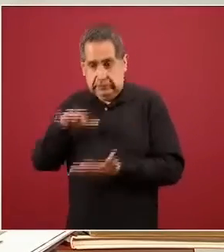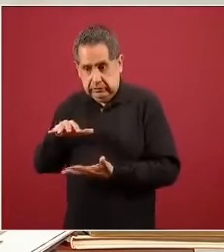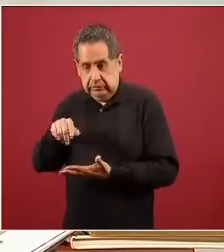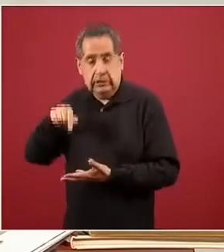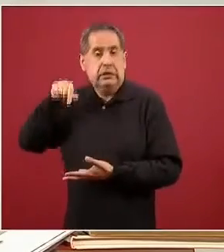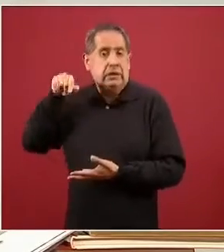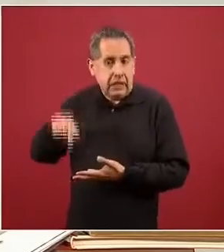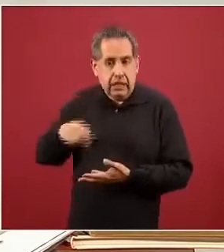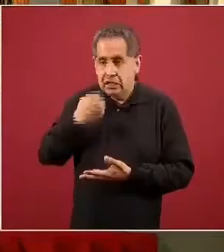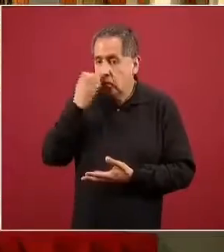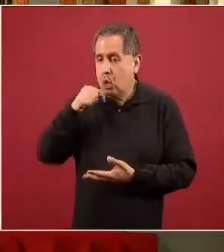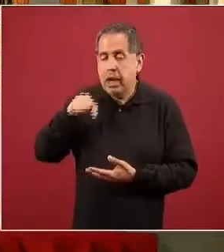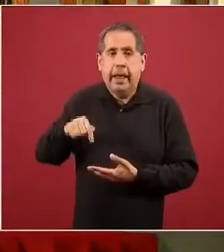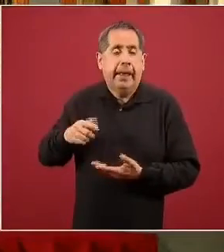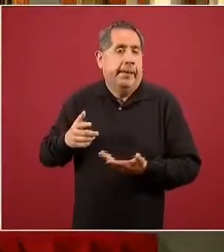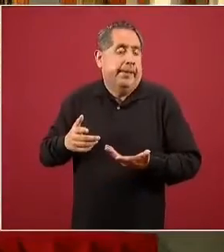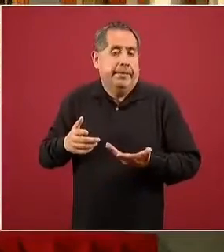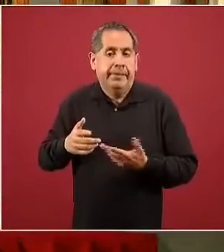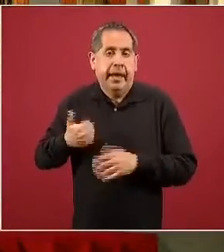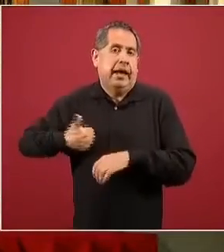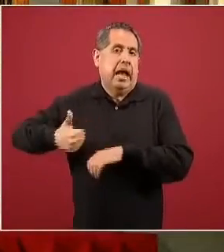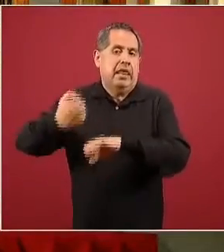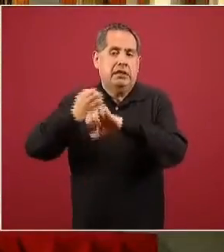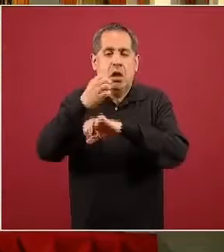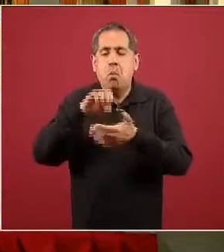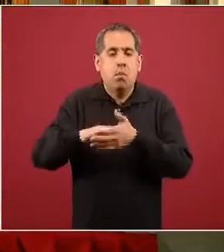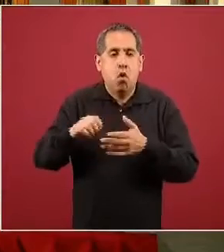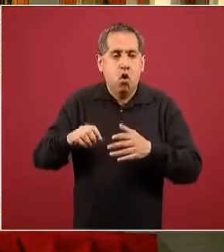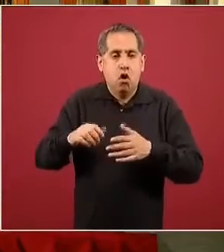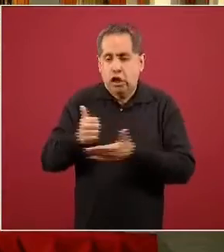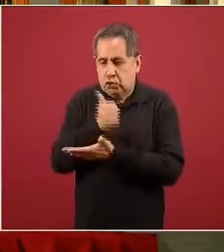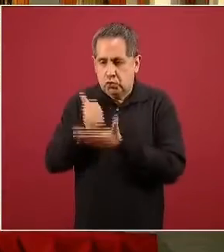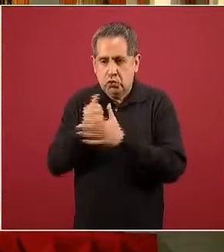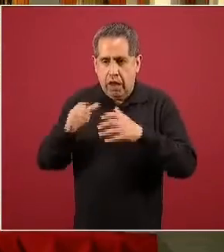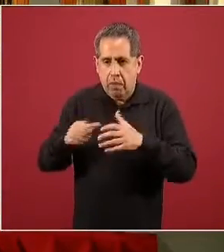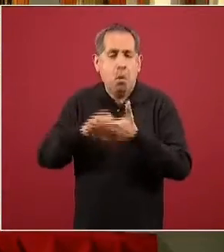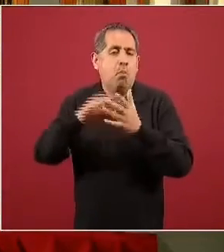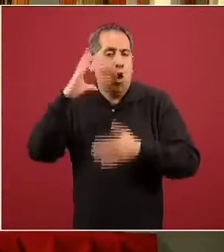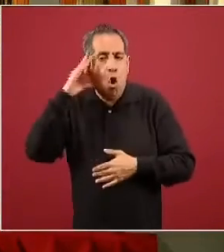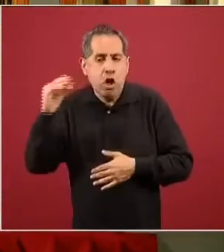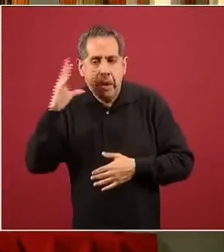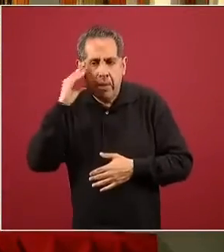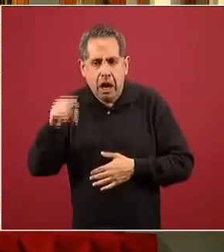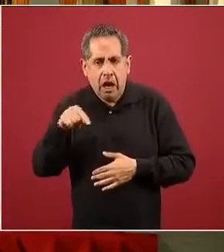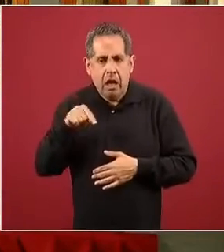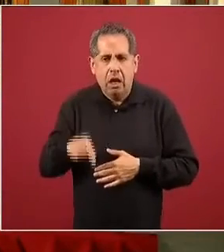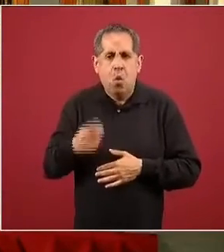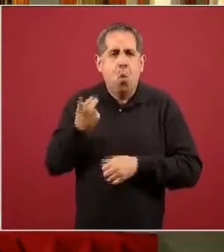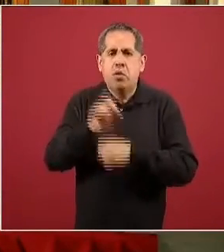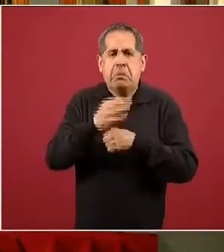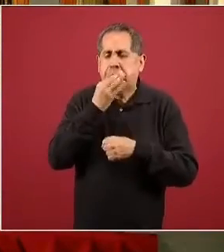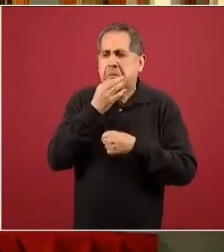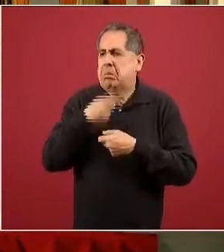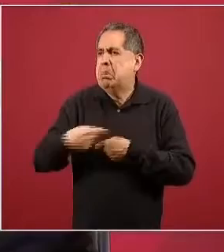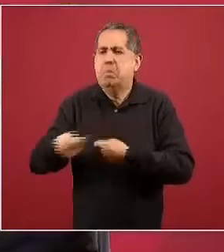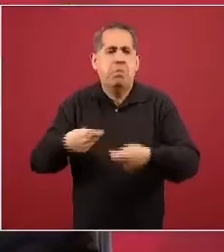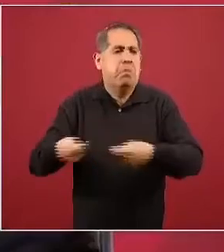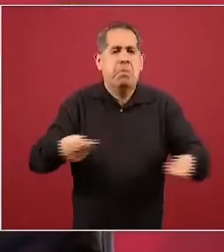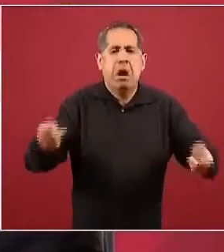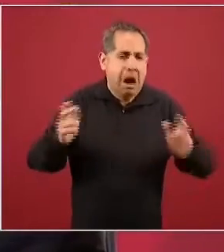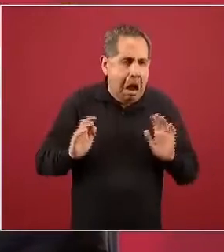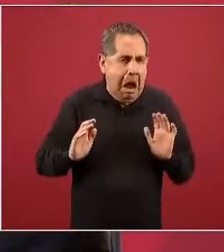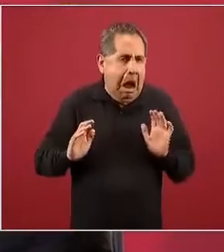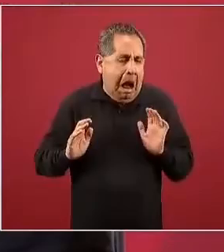sí que de cada entidad. Si es urbana, por ejemplo, Colima reparte en un día, en 2 días, pero